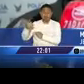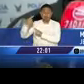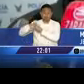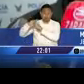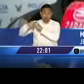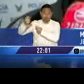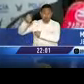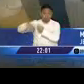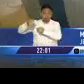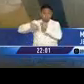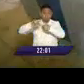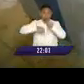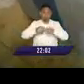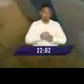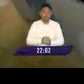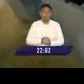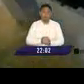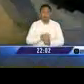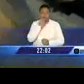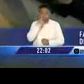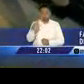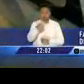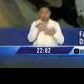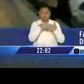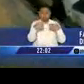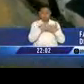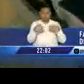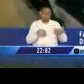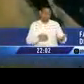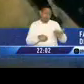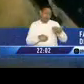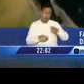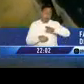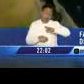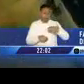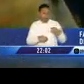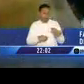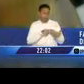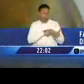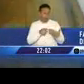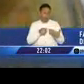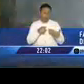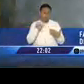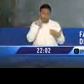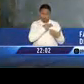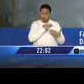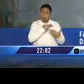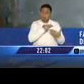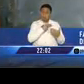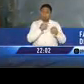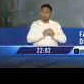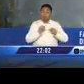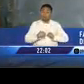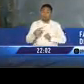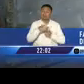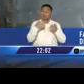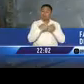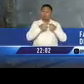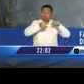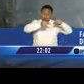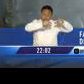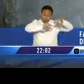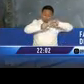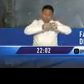en el sistema financiero? A simple vista, los billetes falsos no reflejaban señales de ser imitaciones. Tenían herramientas, químicos y